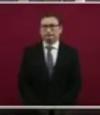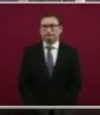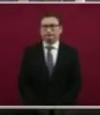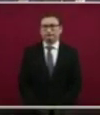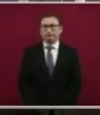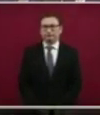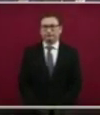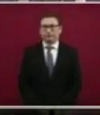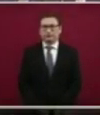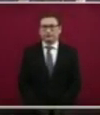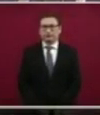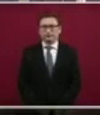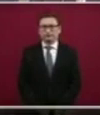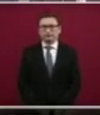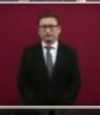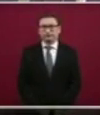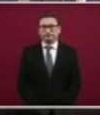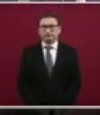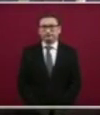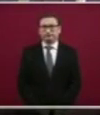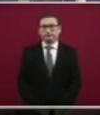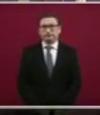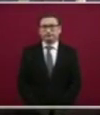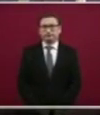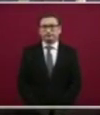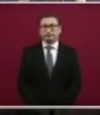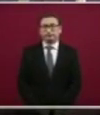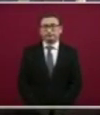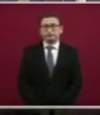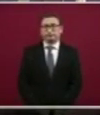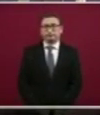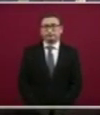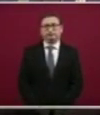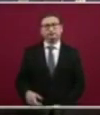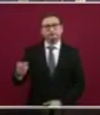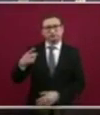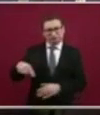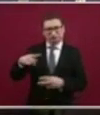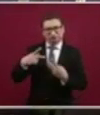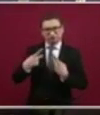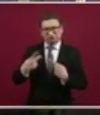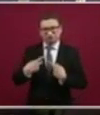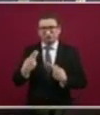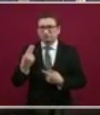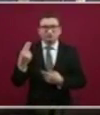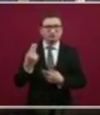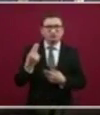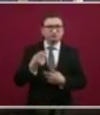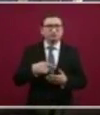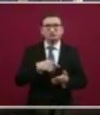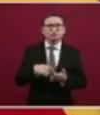a proteger a quienes necesitaban refugio necesitaban